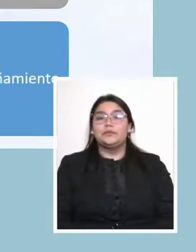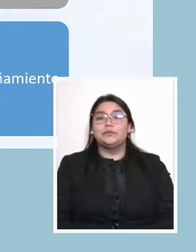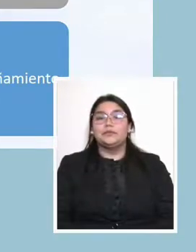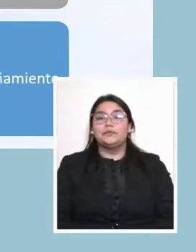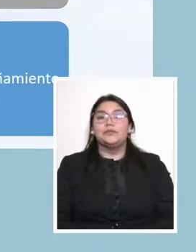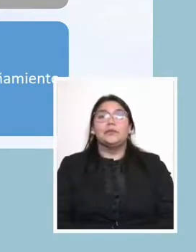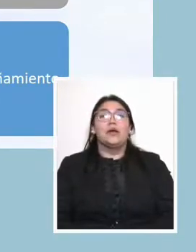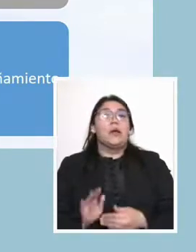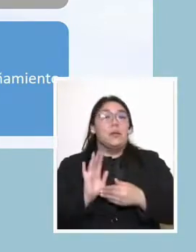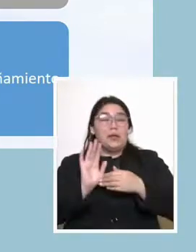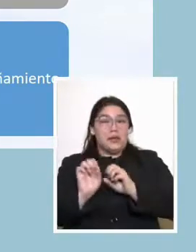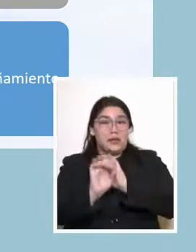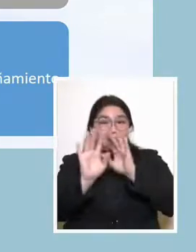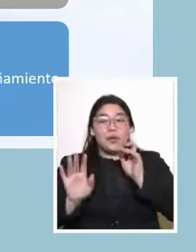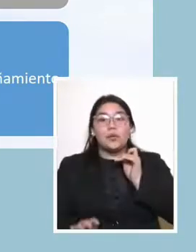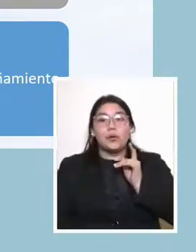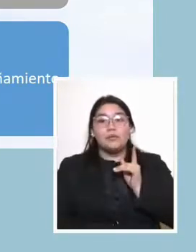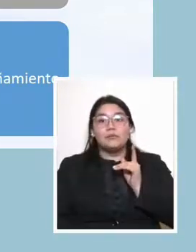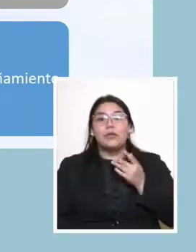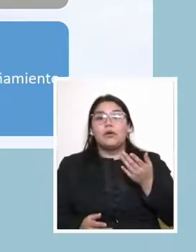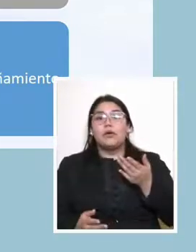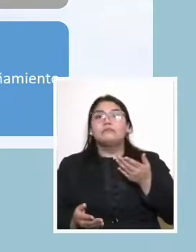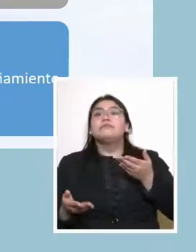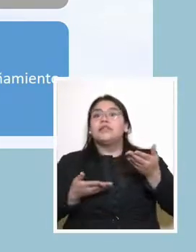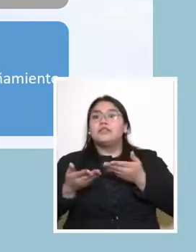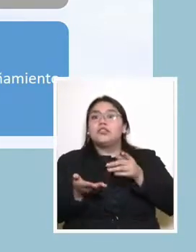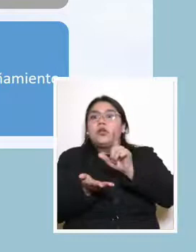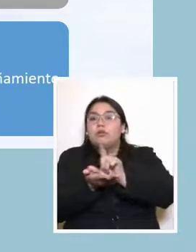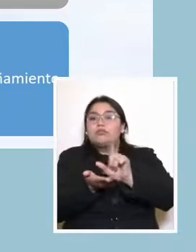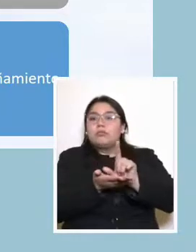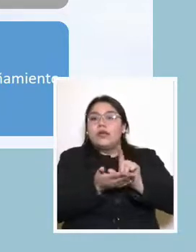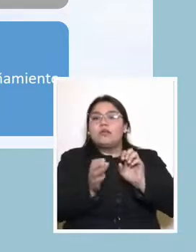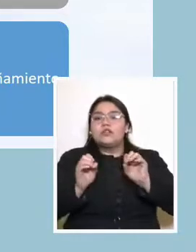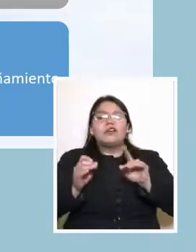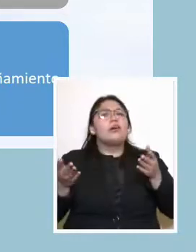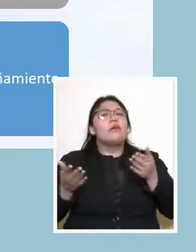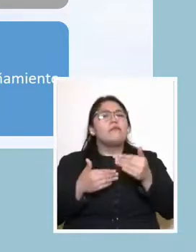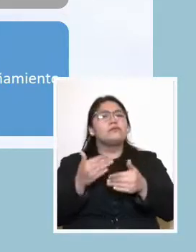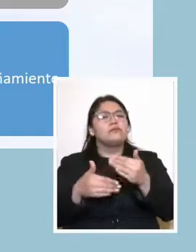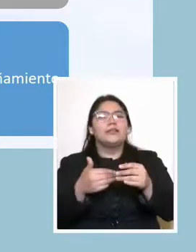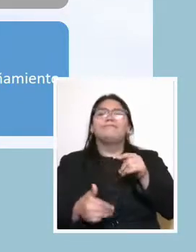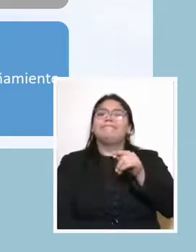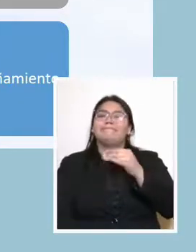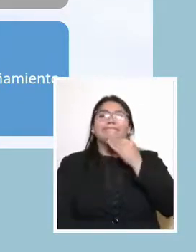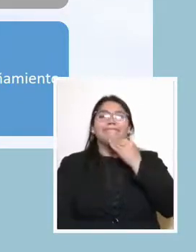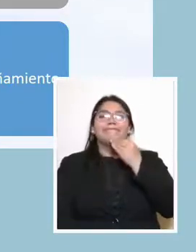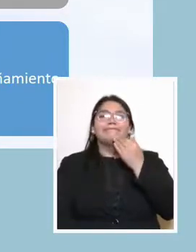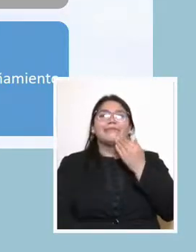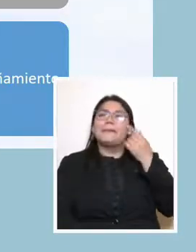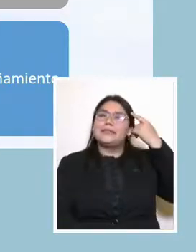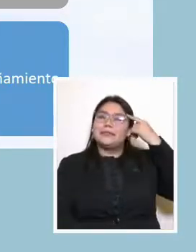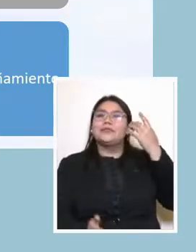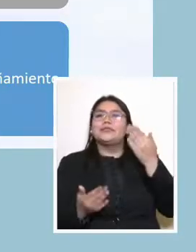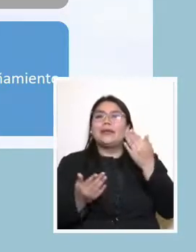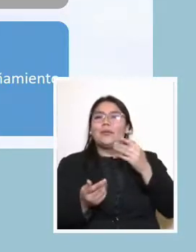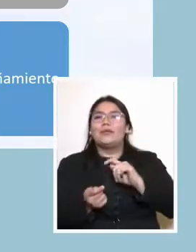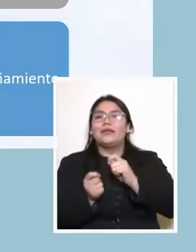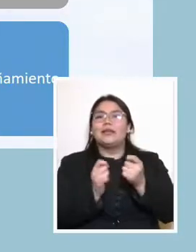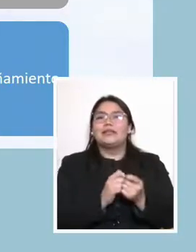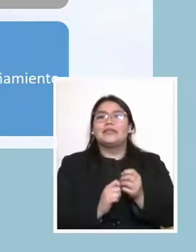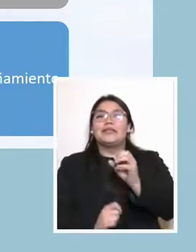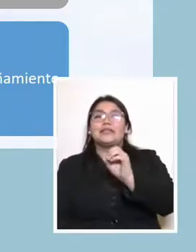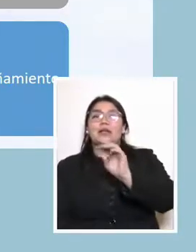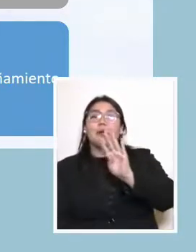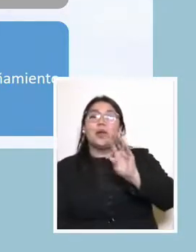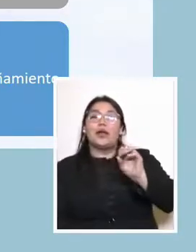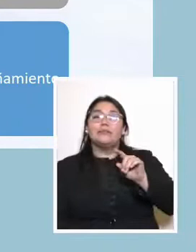es cómo hoy día funcionan los servicios locales de educación, ¿no? Y que creemos que hay que modificar la ley 21.040 que establece estos servicios locales